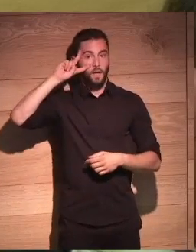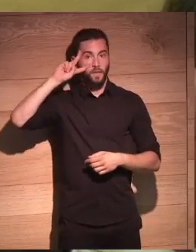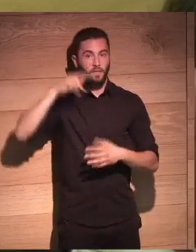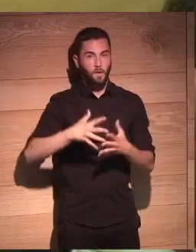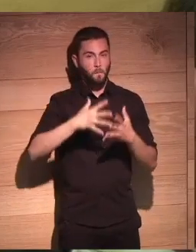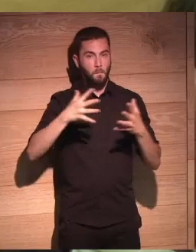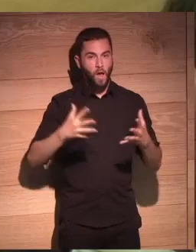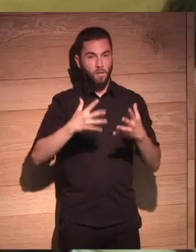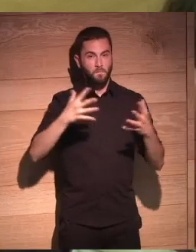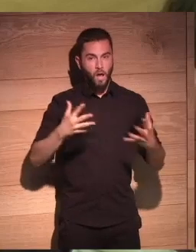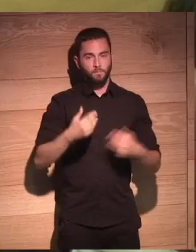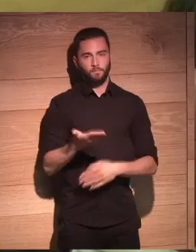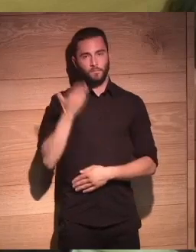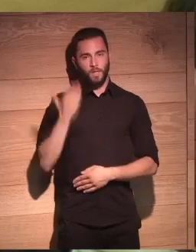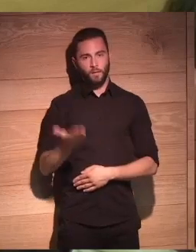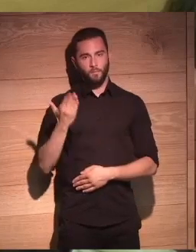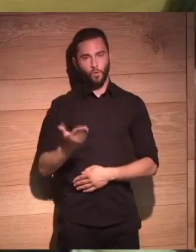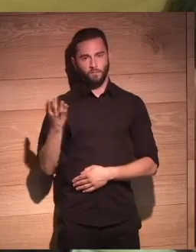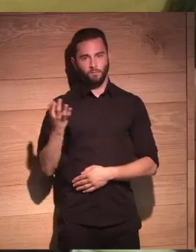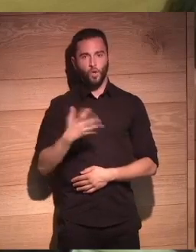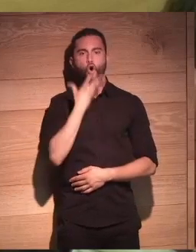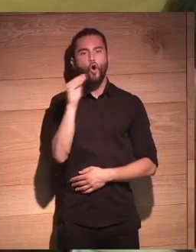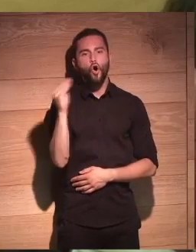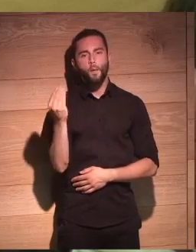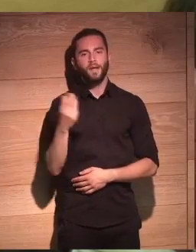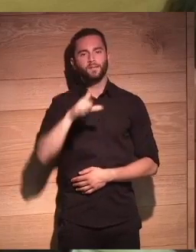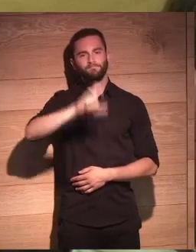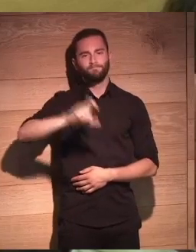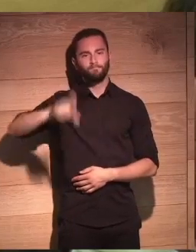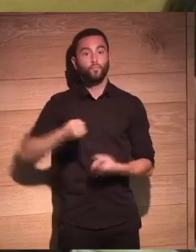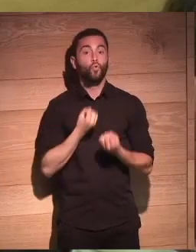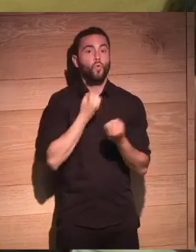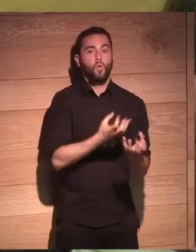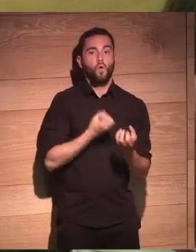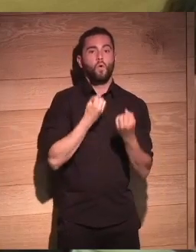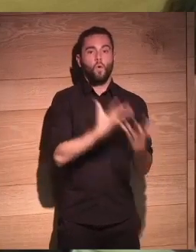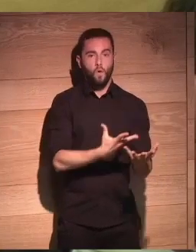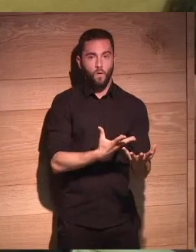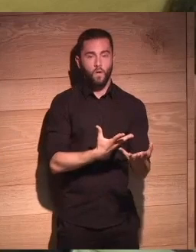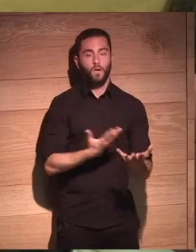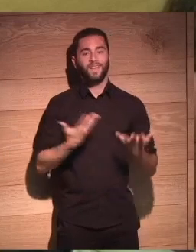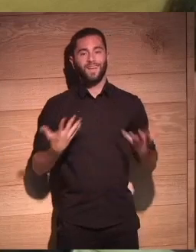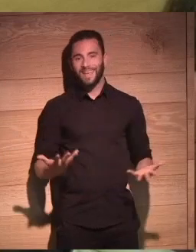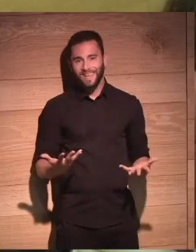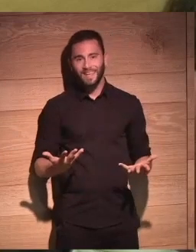importantísima transmitírsela a los jóvenes. Y no está muy